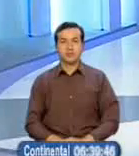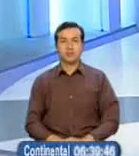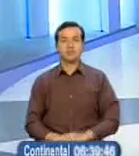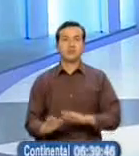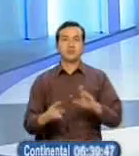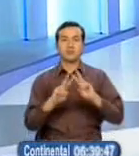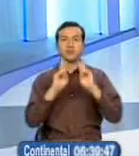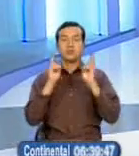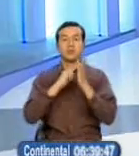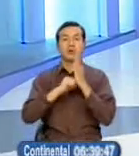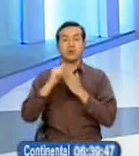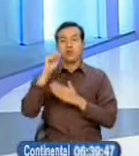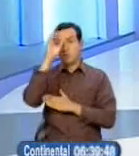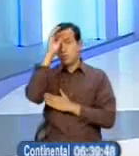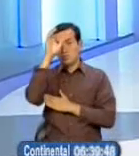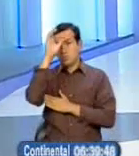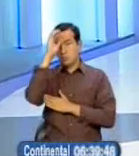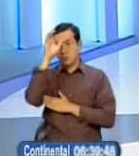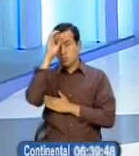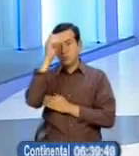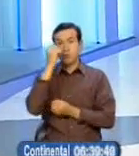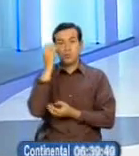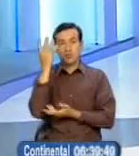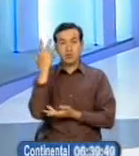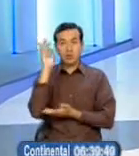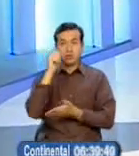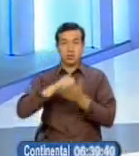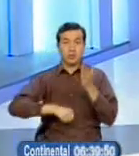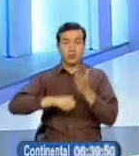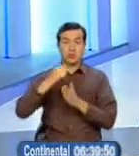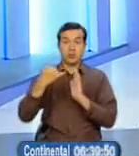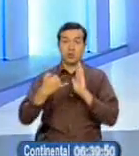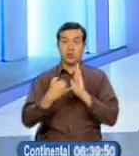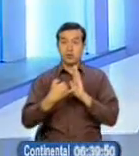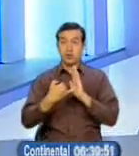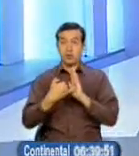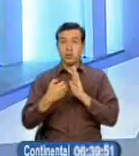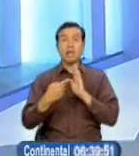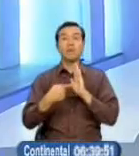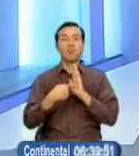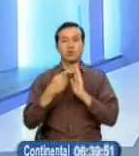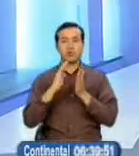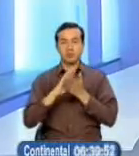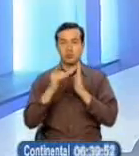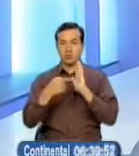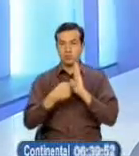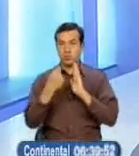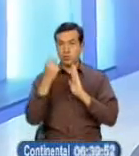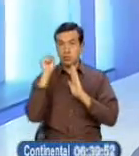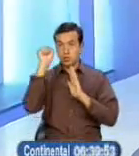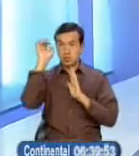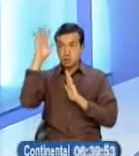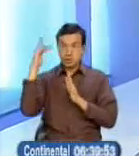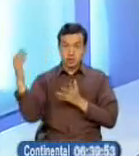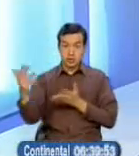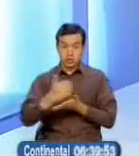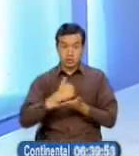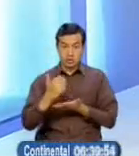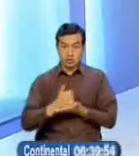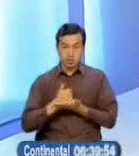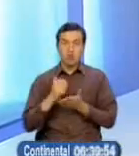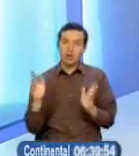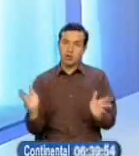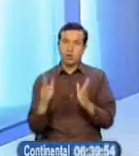otro tema, el ministro de Cultura, Raúl Vallejo, aseguró que de aprobarse un impuesto a las entradas de los cines, ese dinero servirá para promocionar proyectos